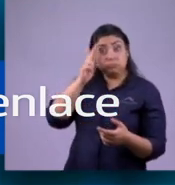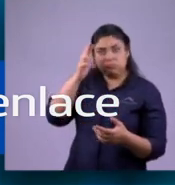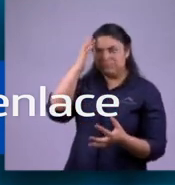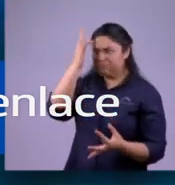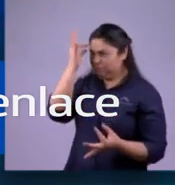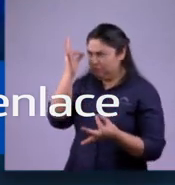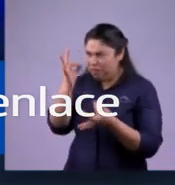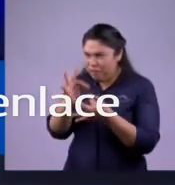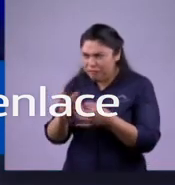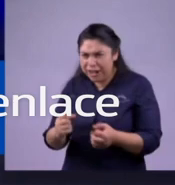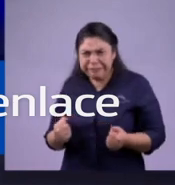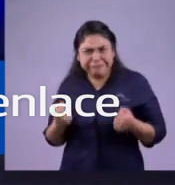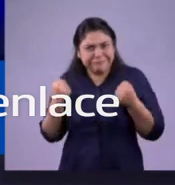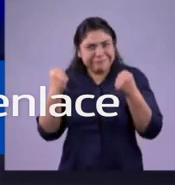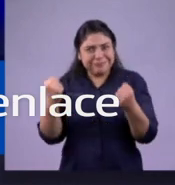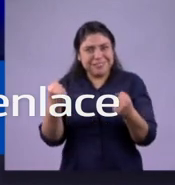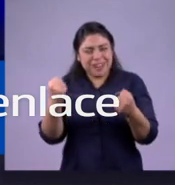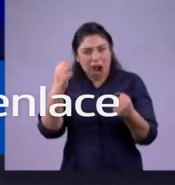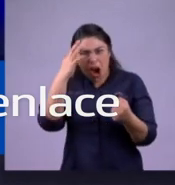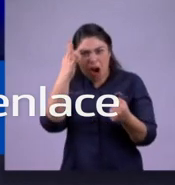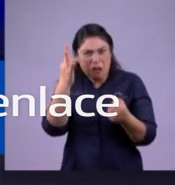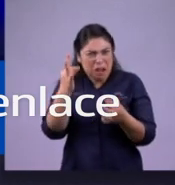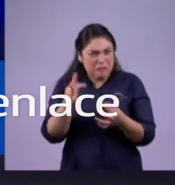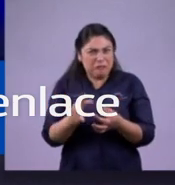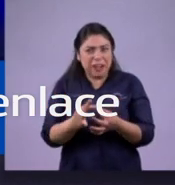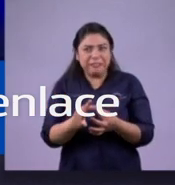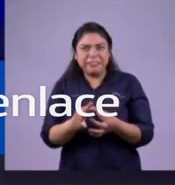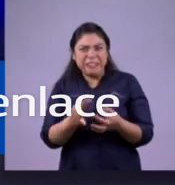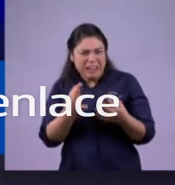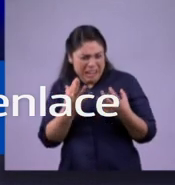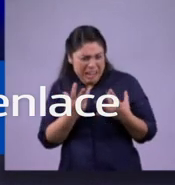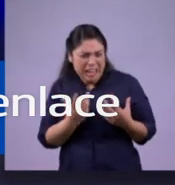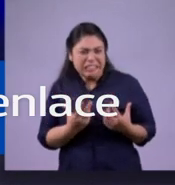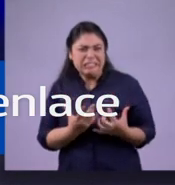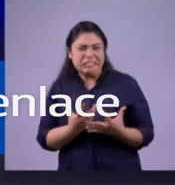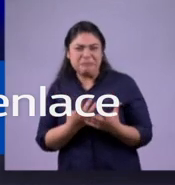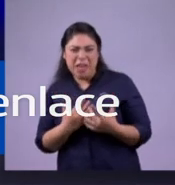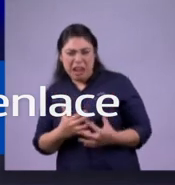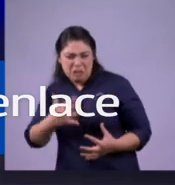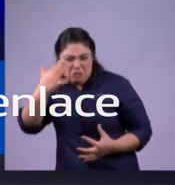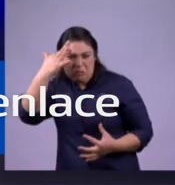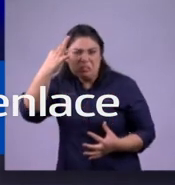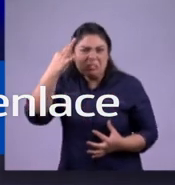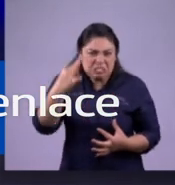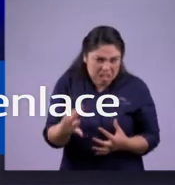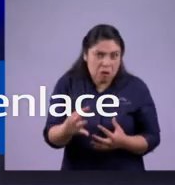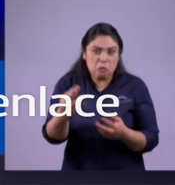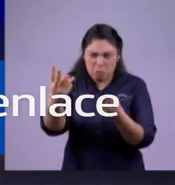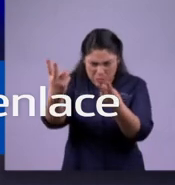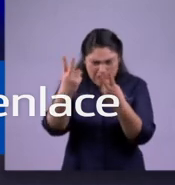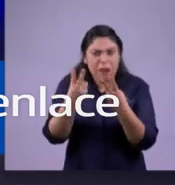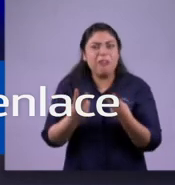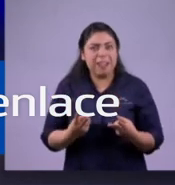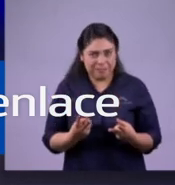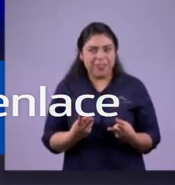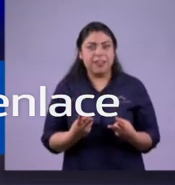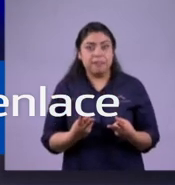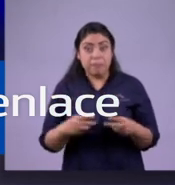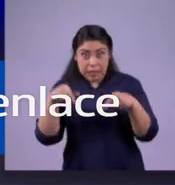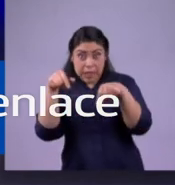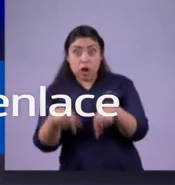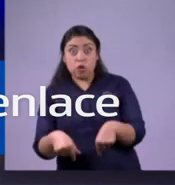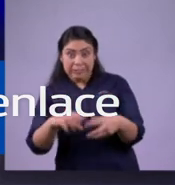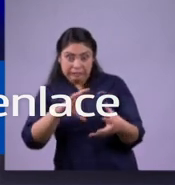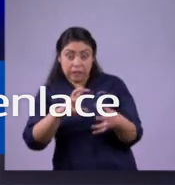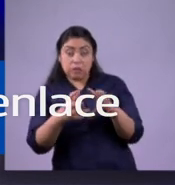por fe así es por fe certeza de lo que se espera convicción de lo que no se ve y estamos en medio de una situación mundial